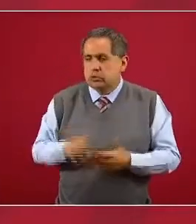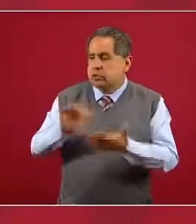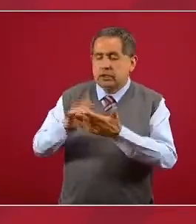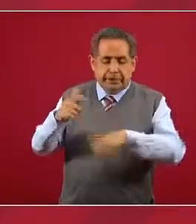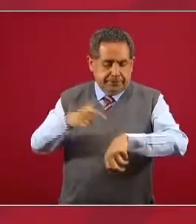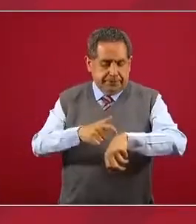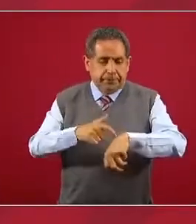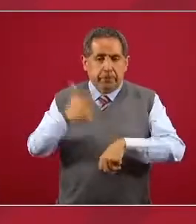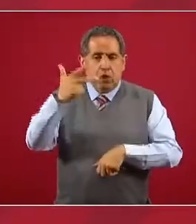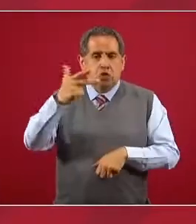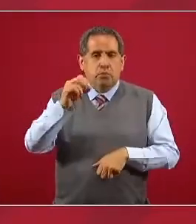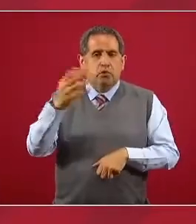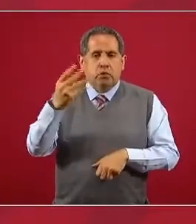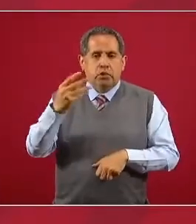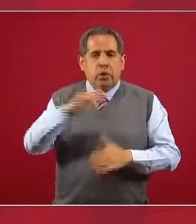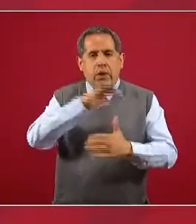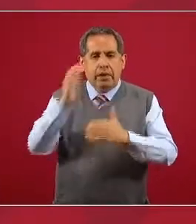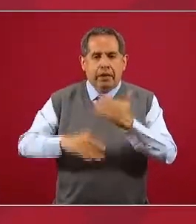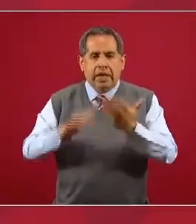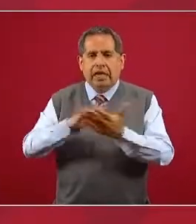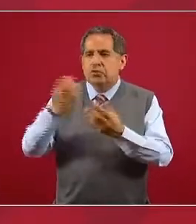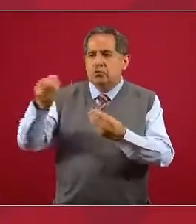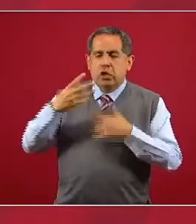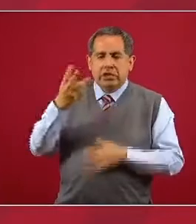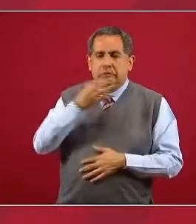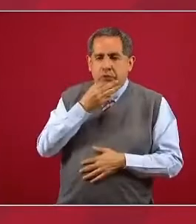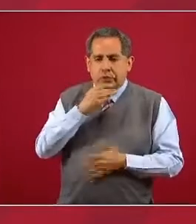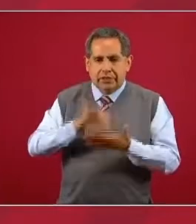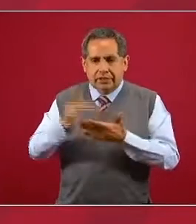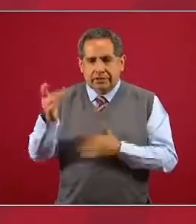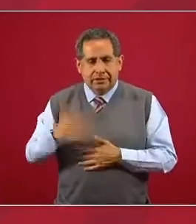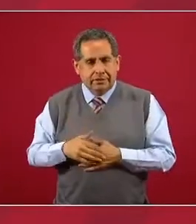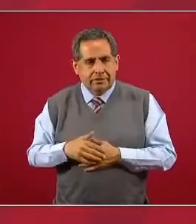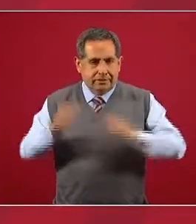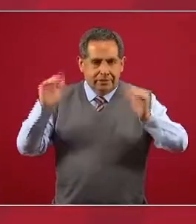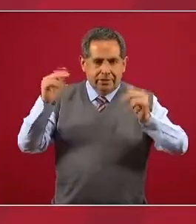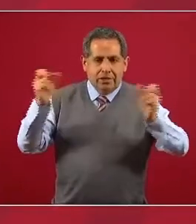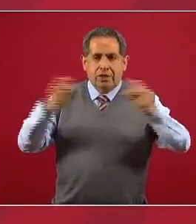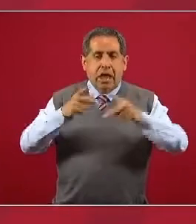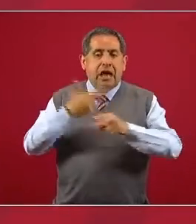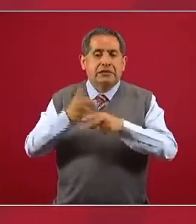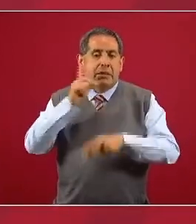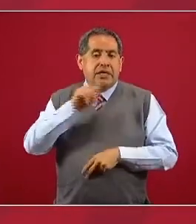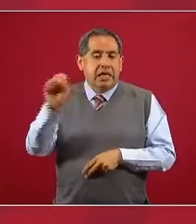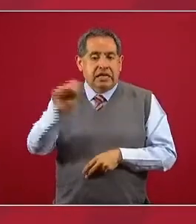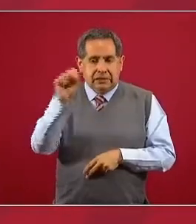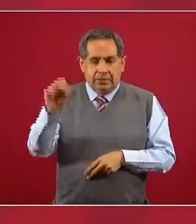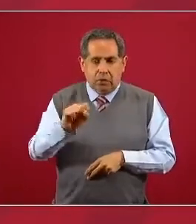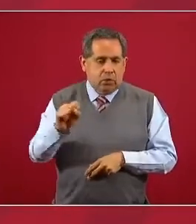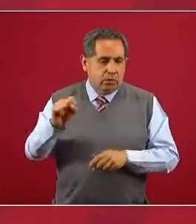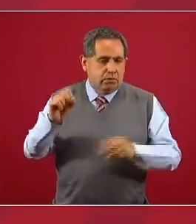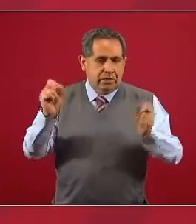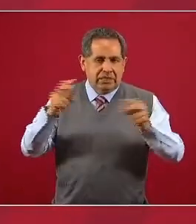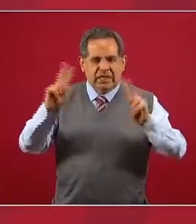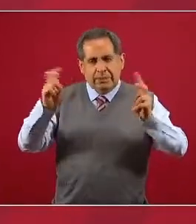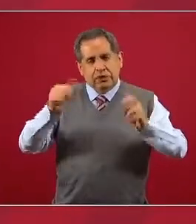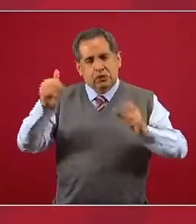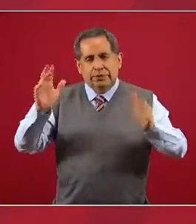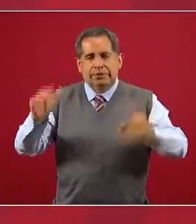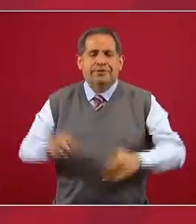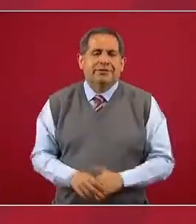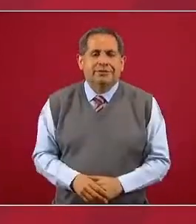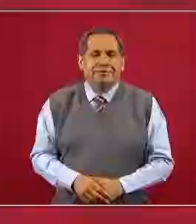las 20:04. Gracias por los 3 minutos extra. Aquí nos despedimos y nos vemos mañana sábado con temas de interés